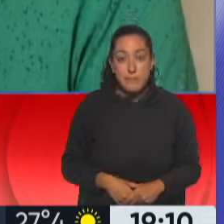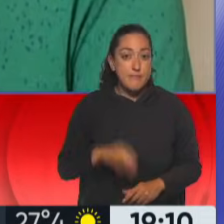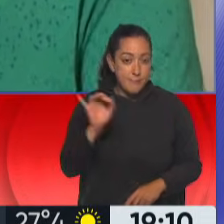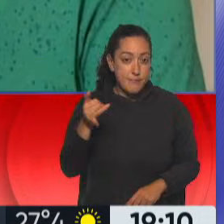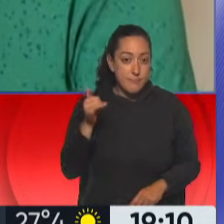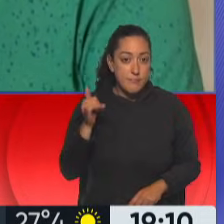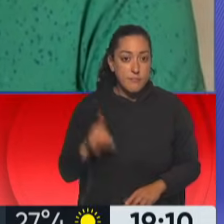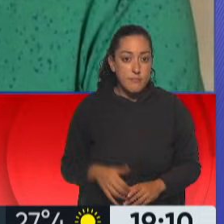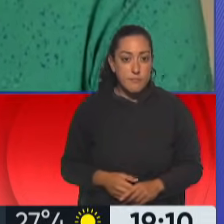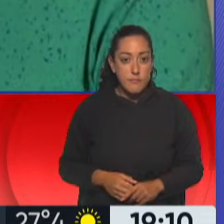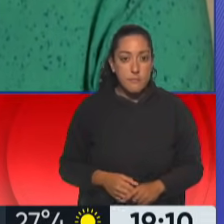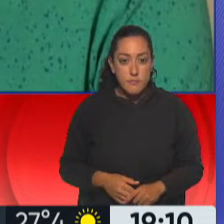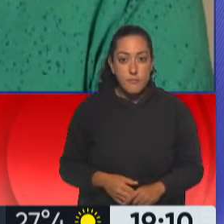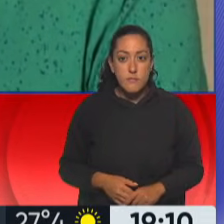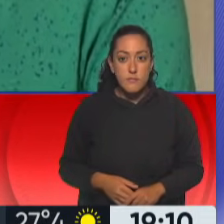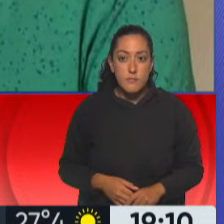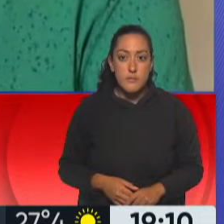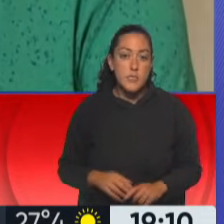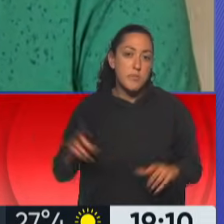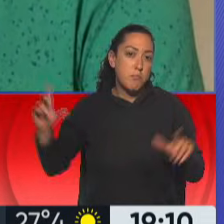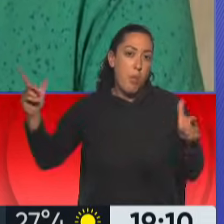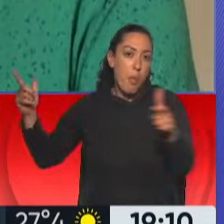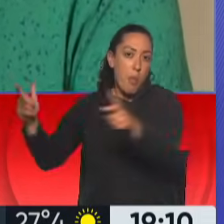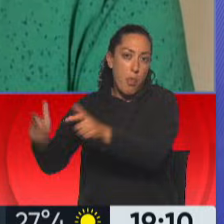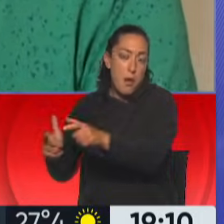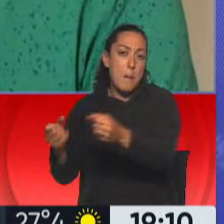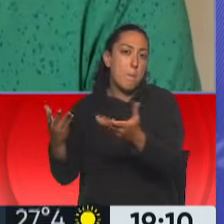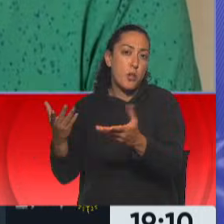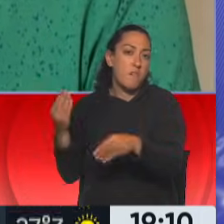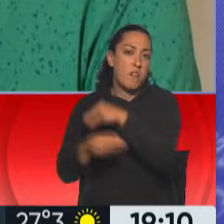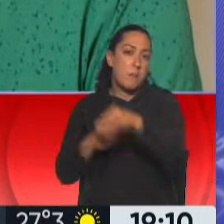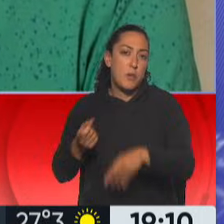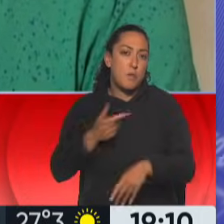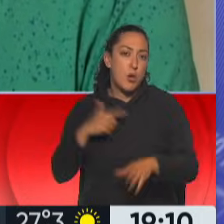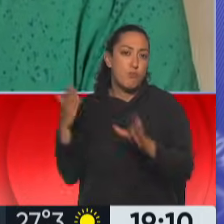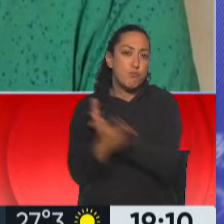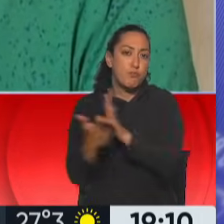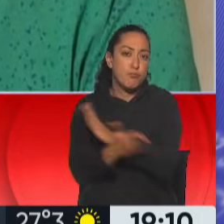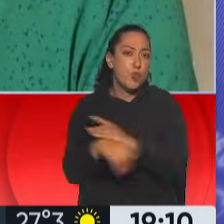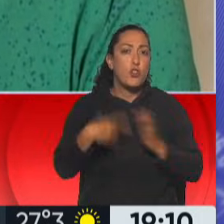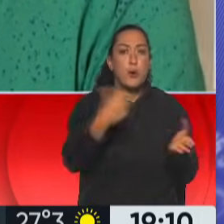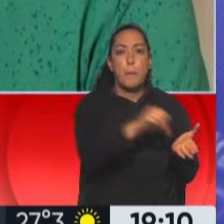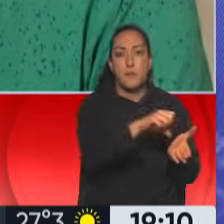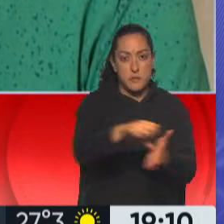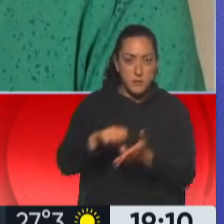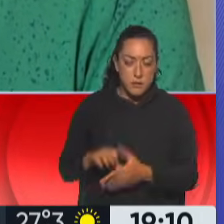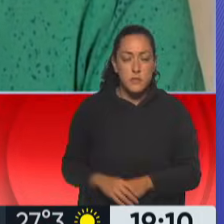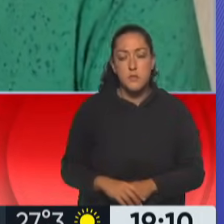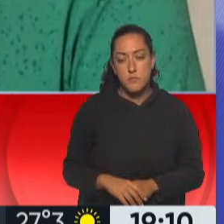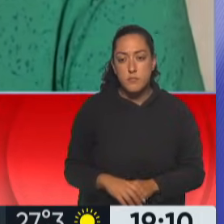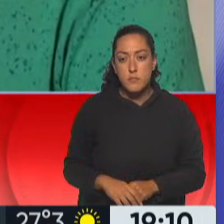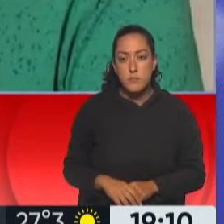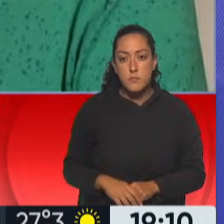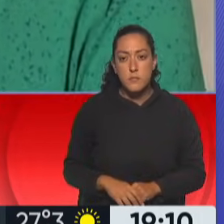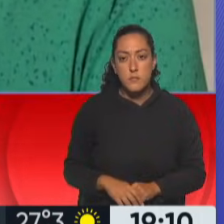Sí, bueno, me quedan ya pocos, porque todos han tenido que salir del país, de Venezuela.